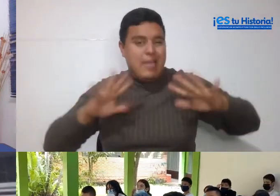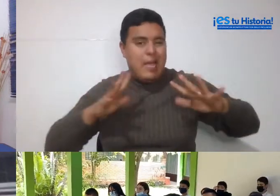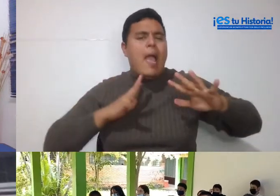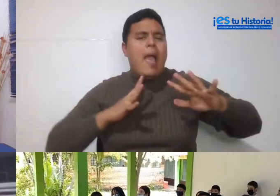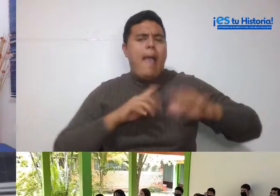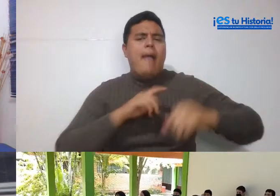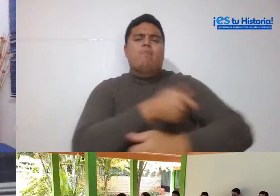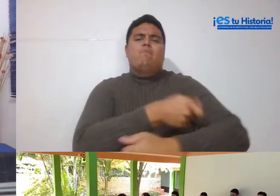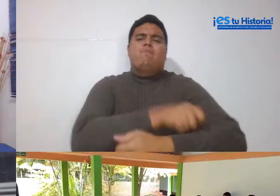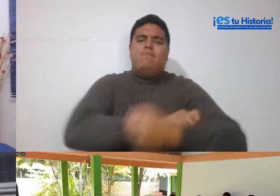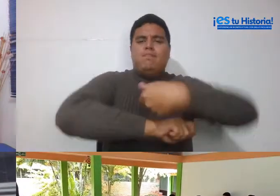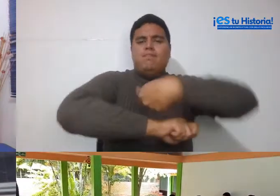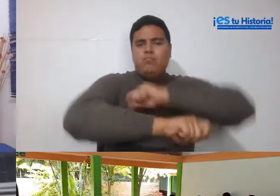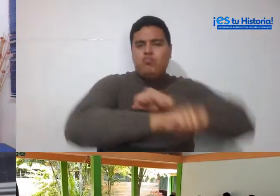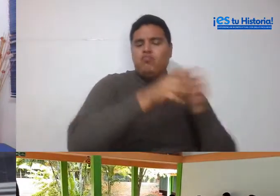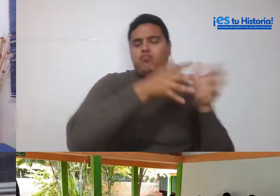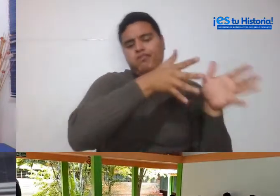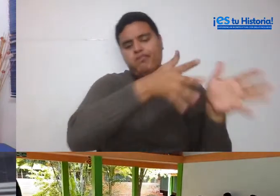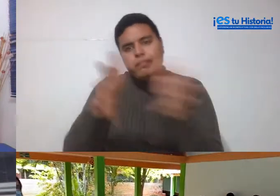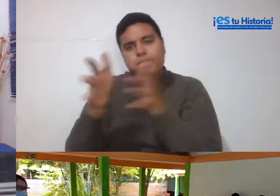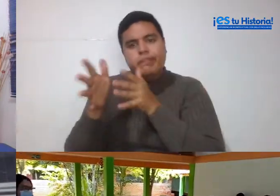niños.